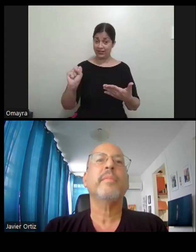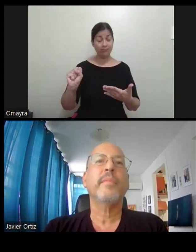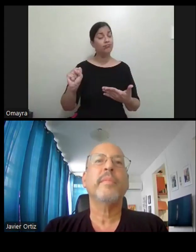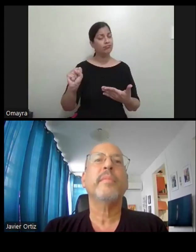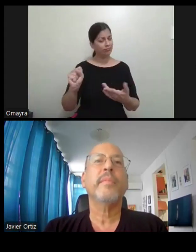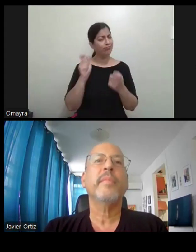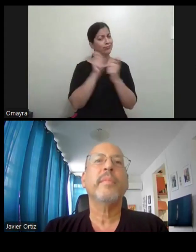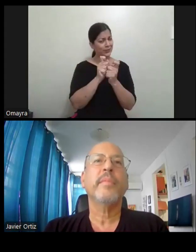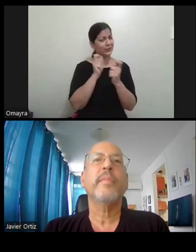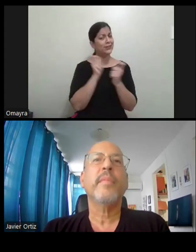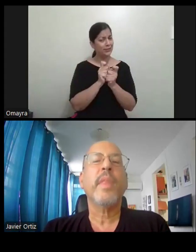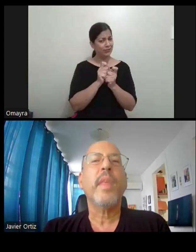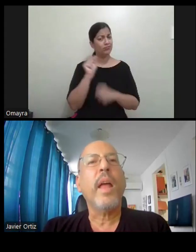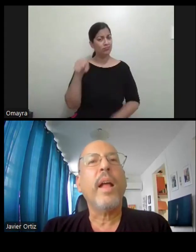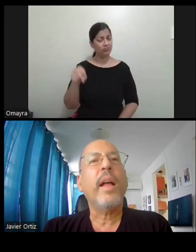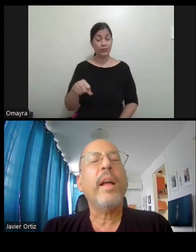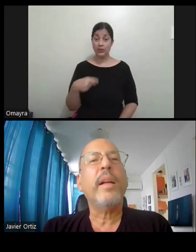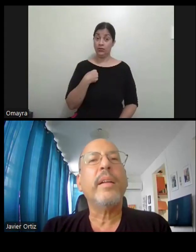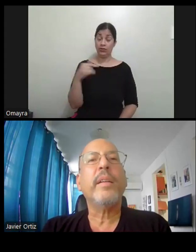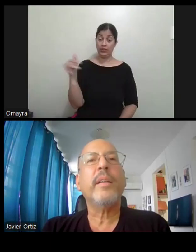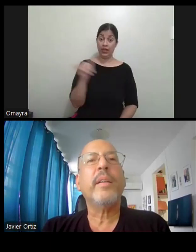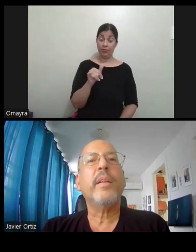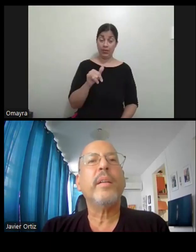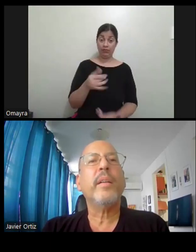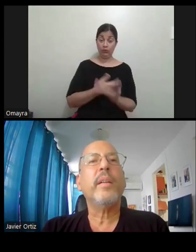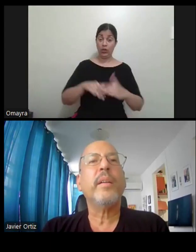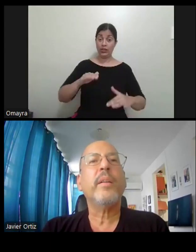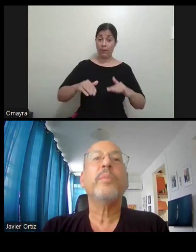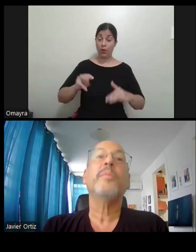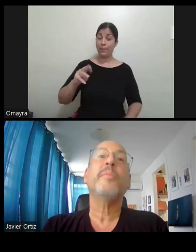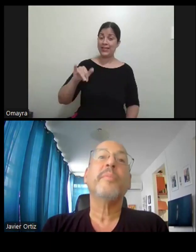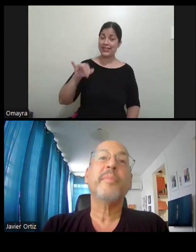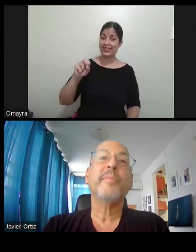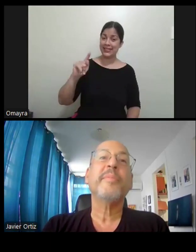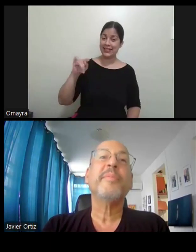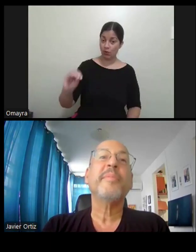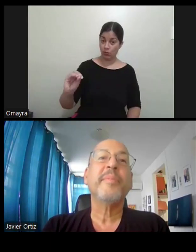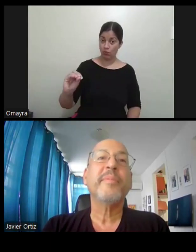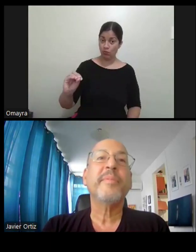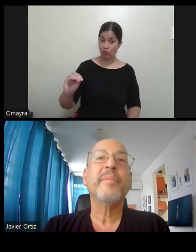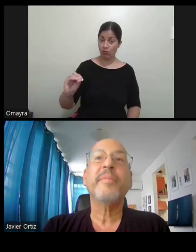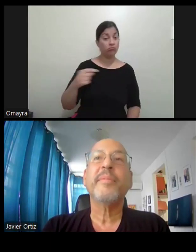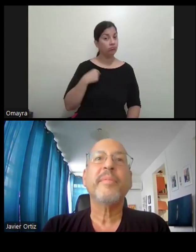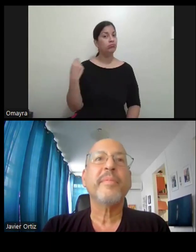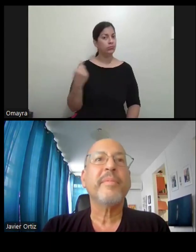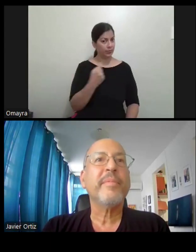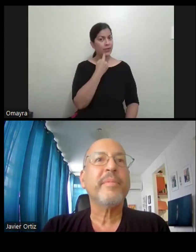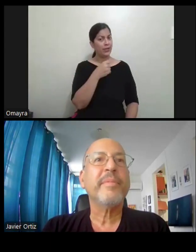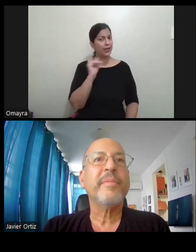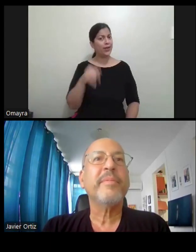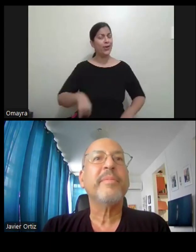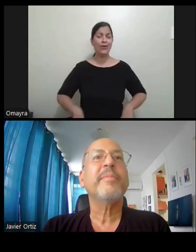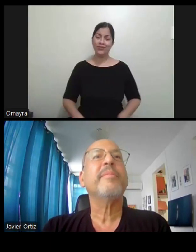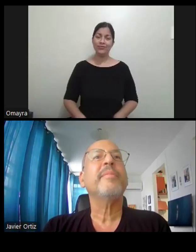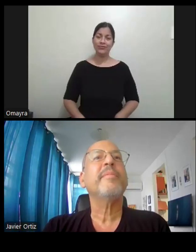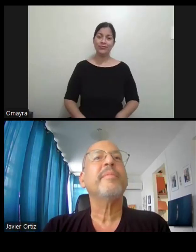particular. Sí, también toco tambor místico, yo siempre lo digo, porque el tambor místico. Lo